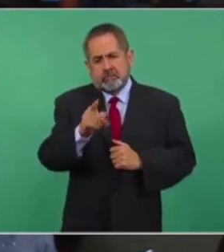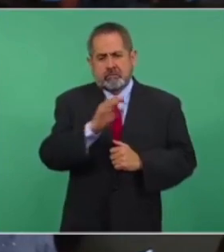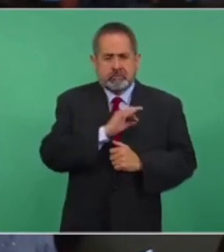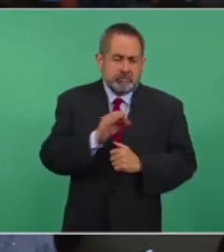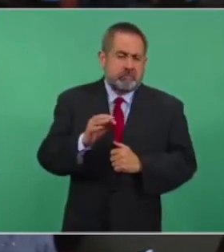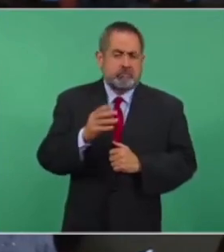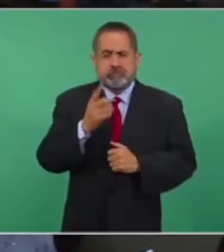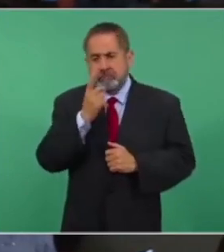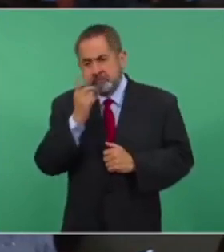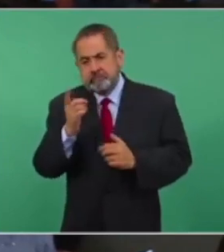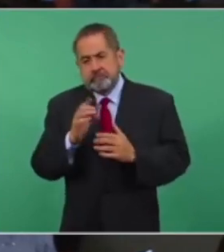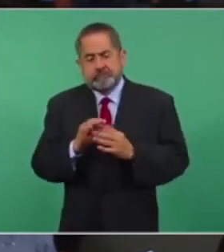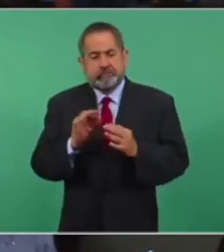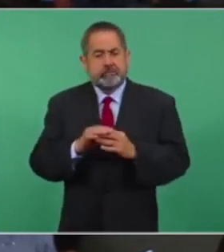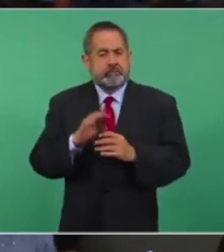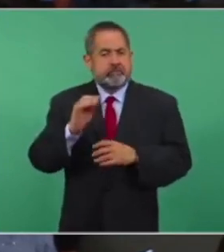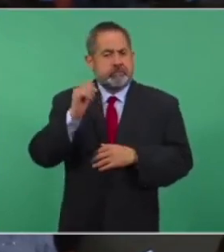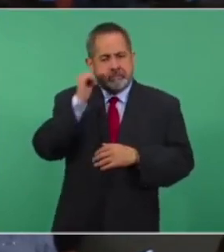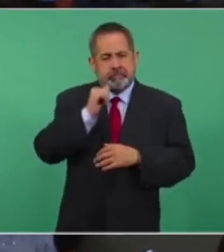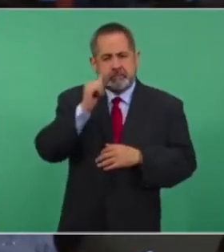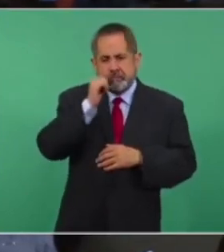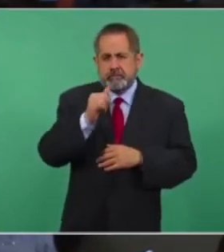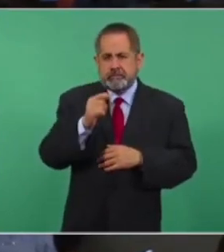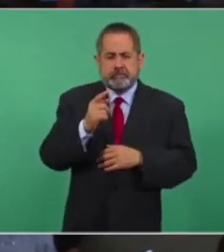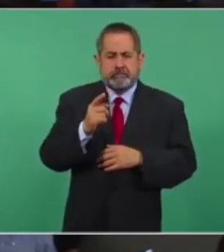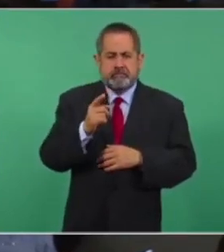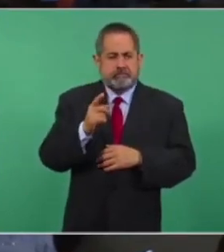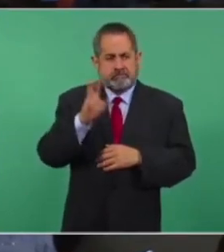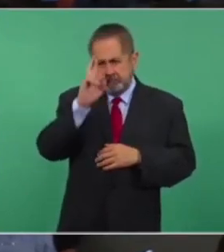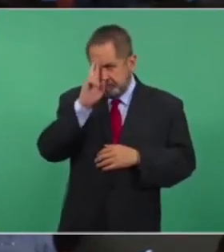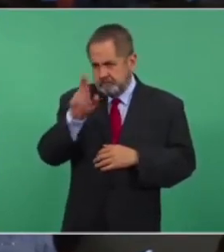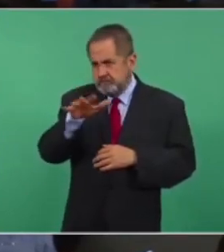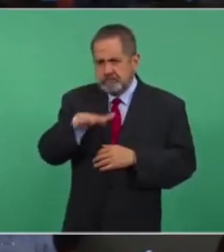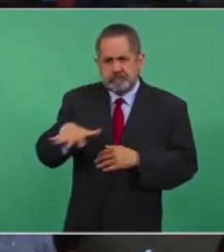lo dice, y que siempre les ha dado su lugar a